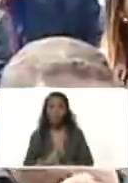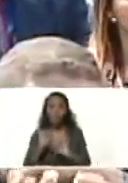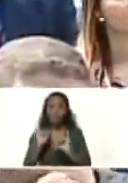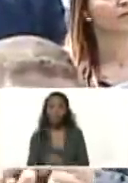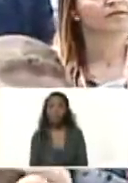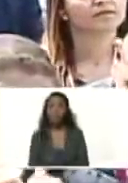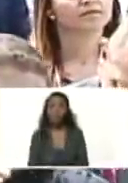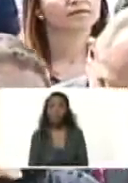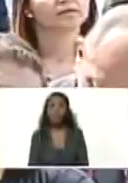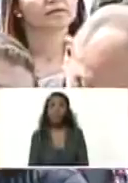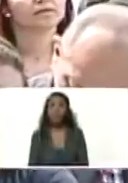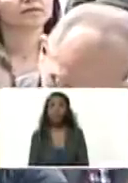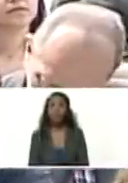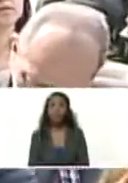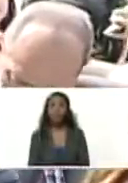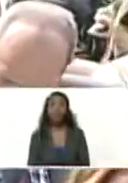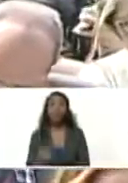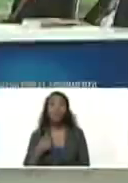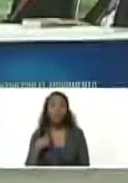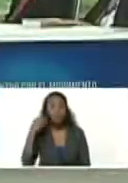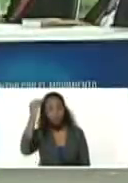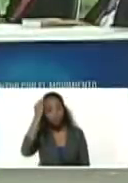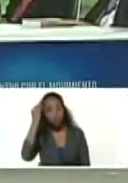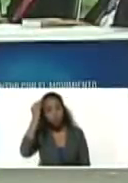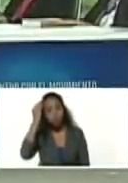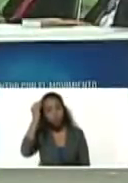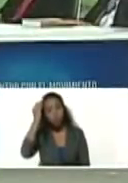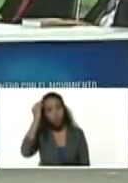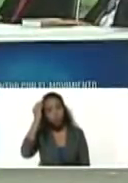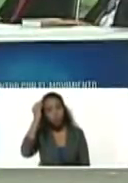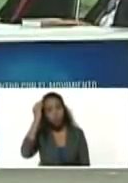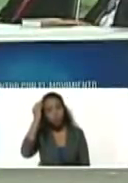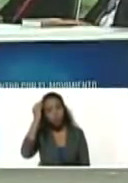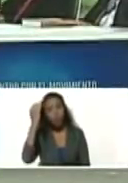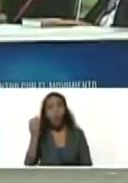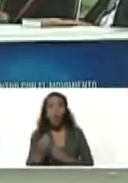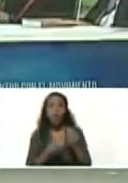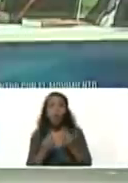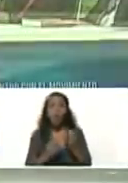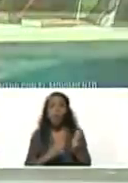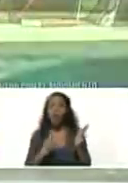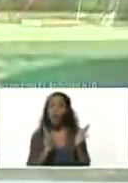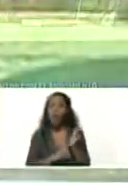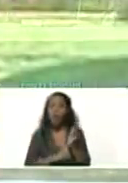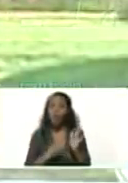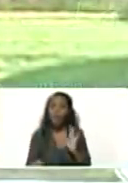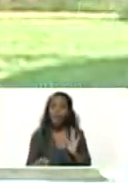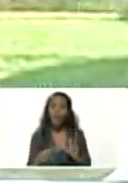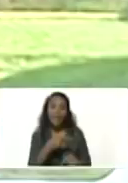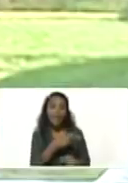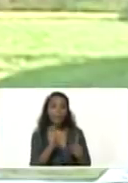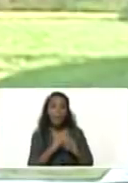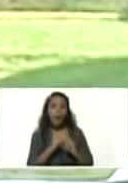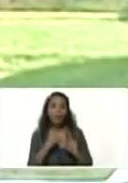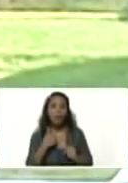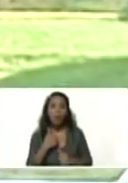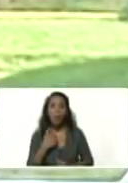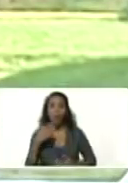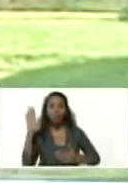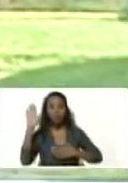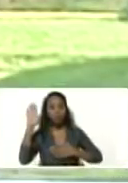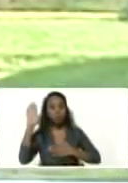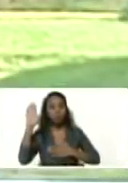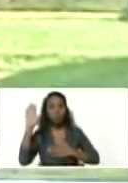que estoy pensando es cómo cumplirles esta palabra que me voy a comprometer con